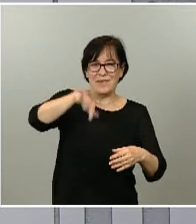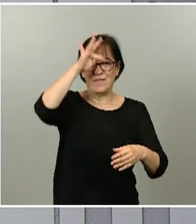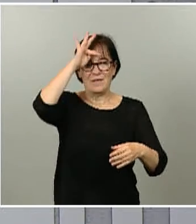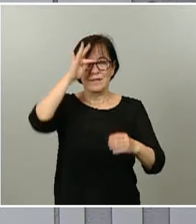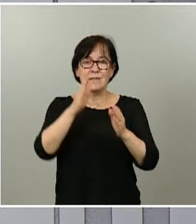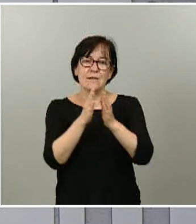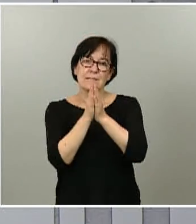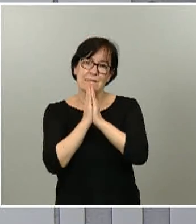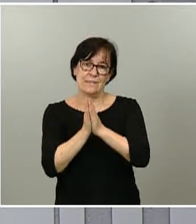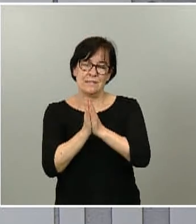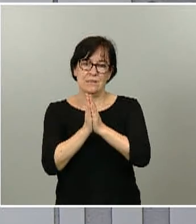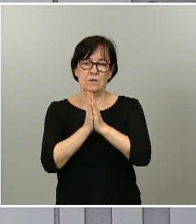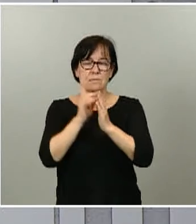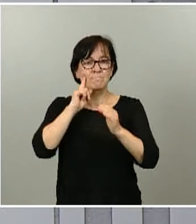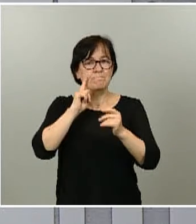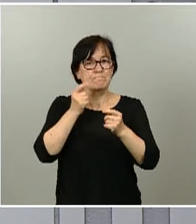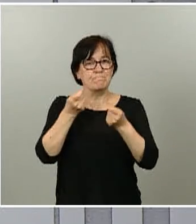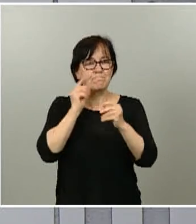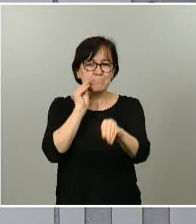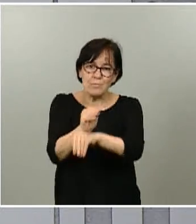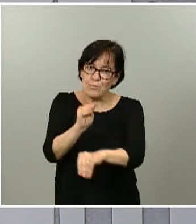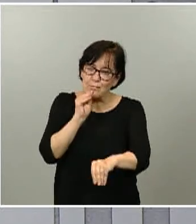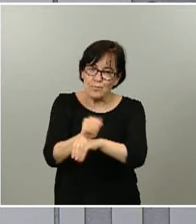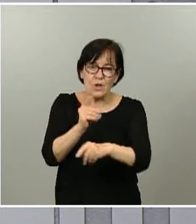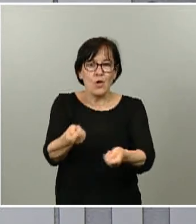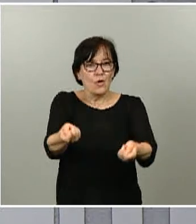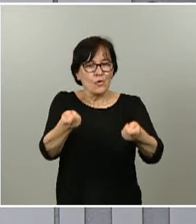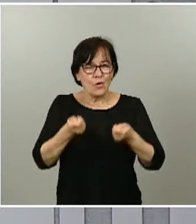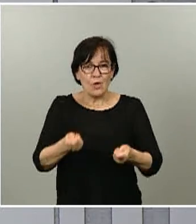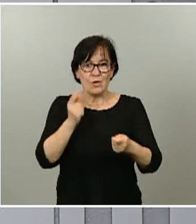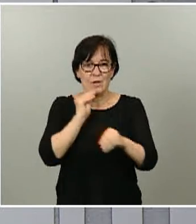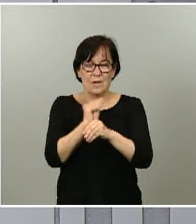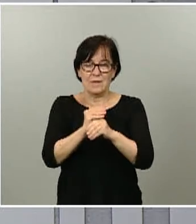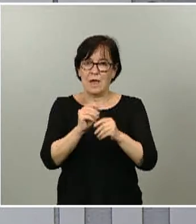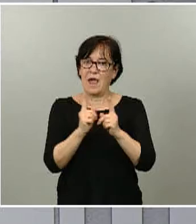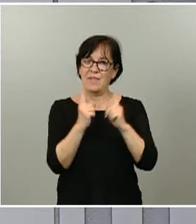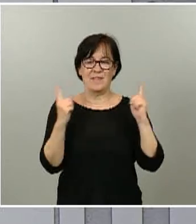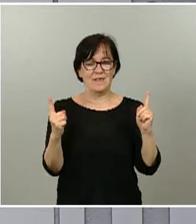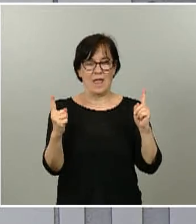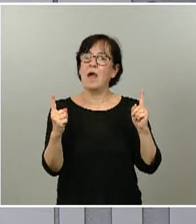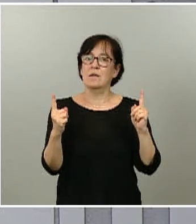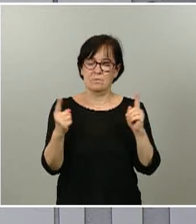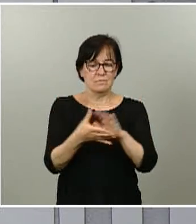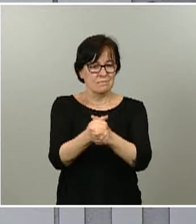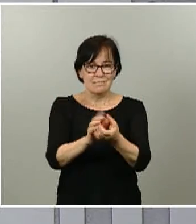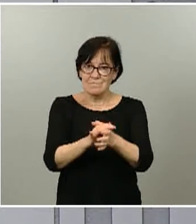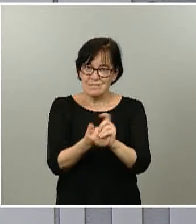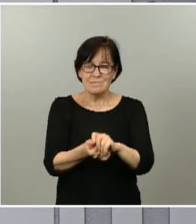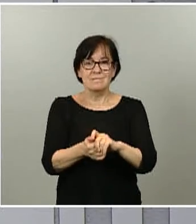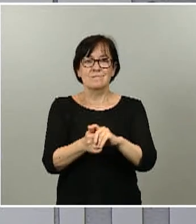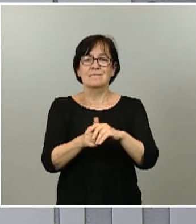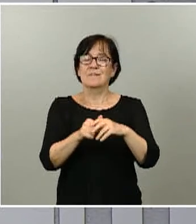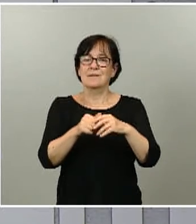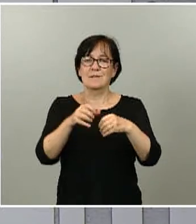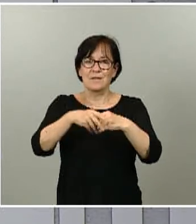se extremen las medidas de cautela, las medidas de precaución, por tanto, la distancia social, el lavado de manos, la higiene, la utilización